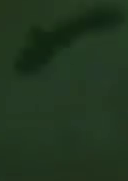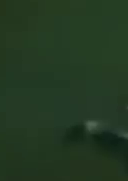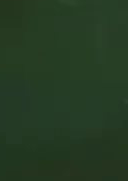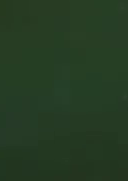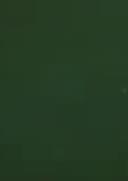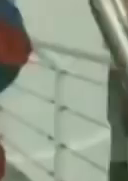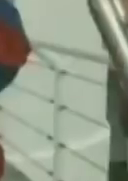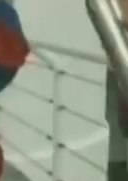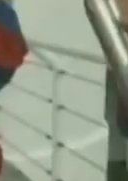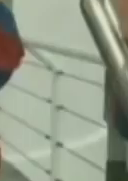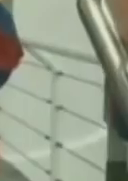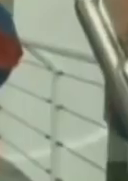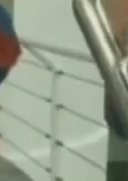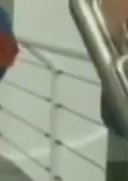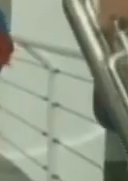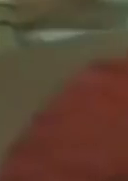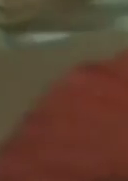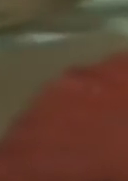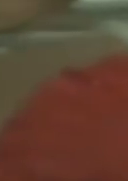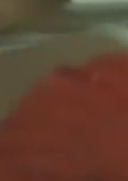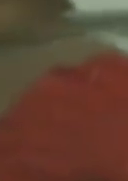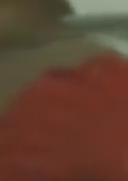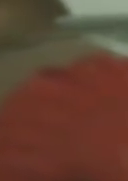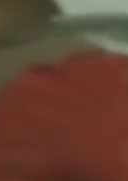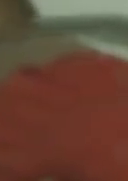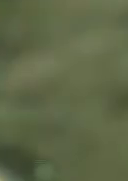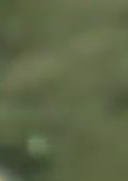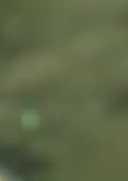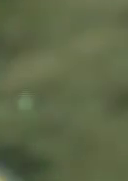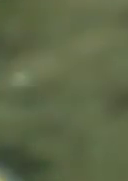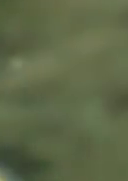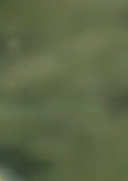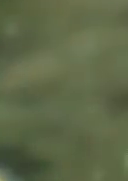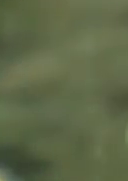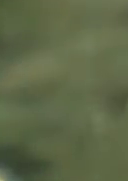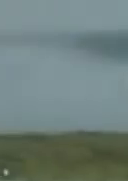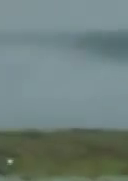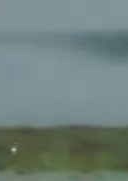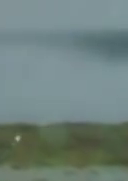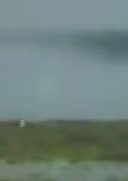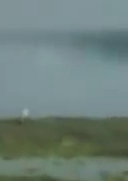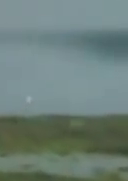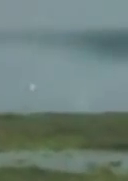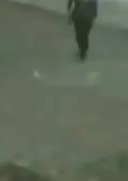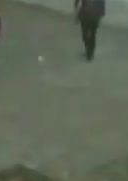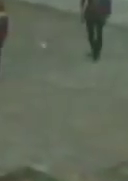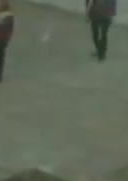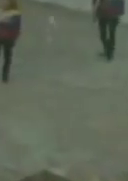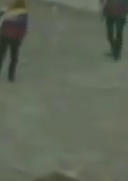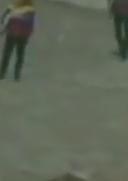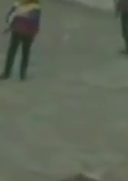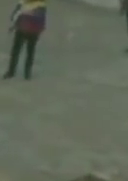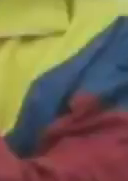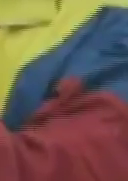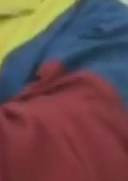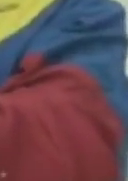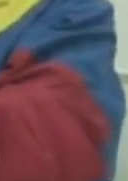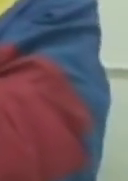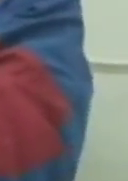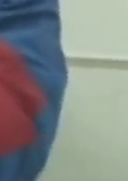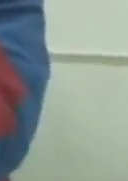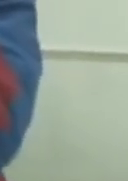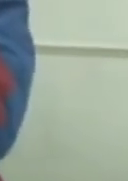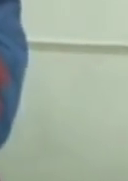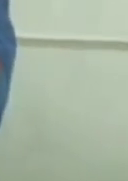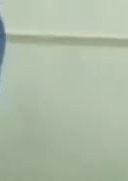libertad y llena de gloria, llena de música, llena de colores, llena de felicidad. Que Dios los bendiga. La música, que de manera universal